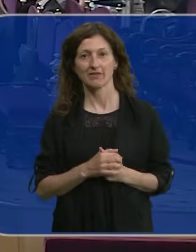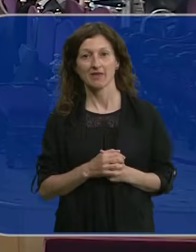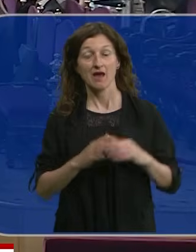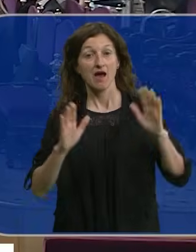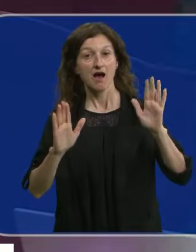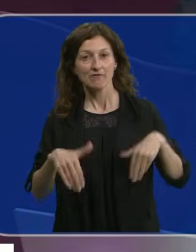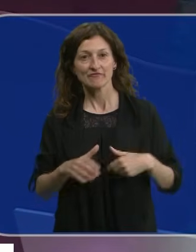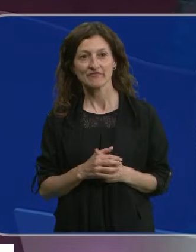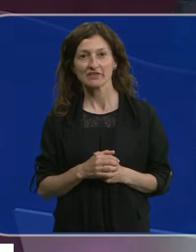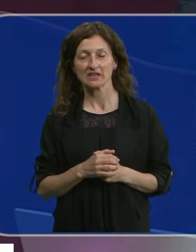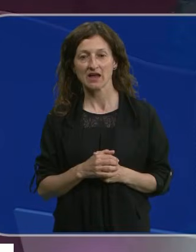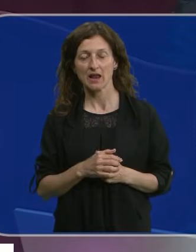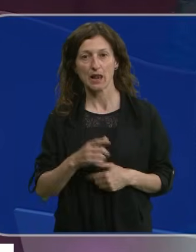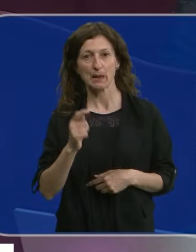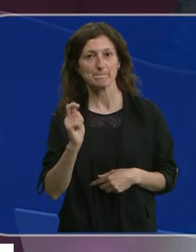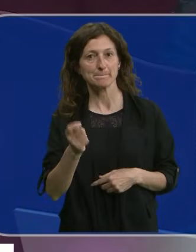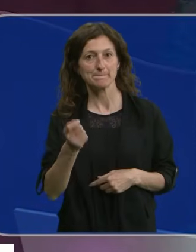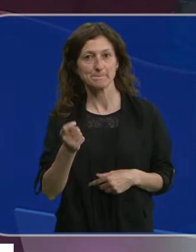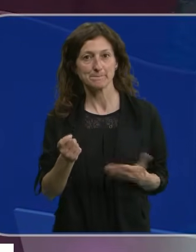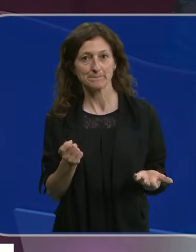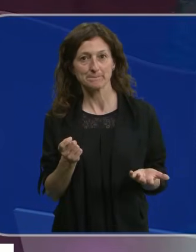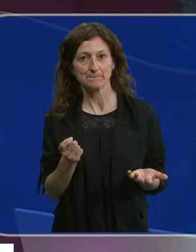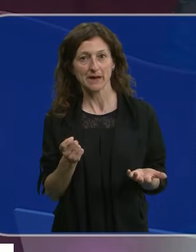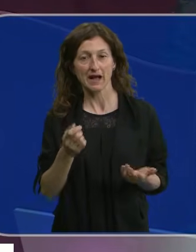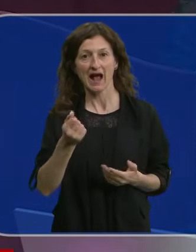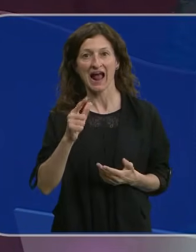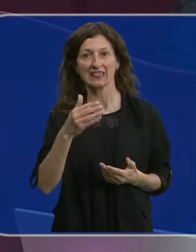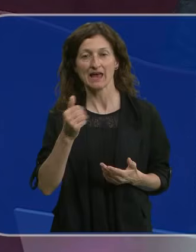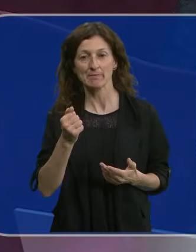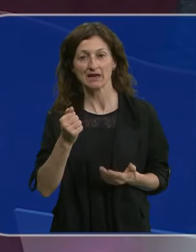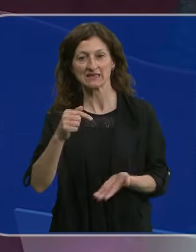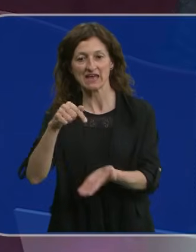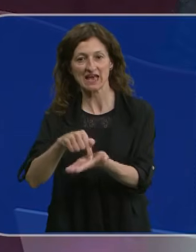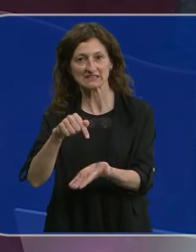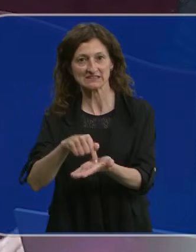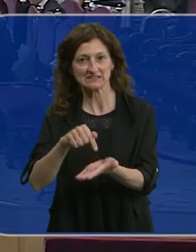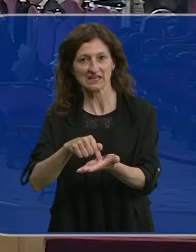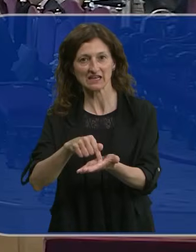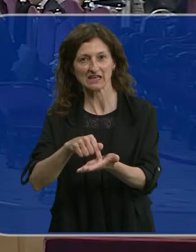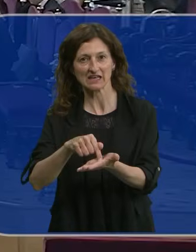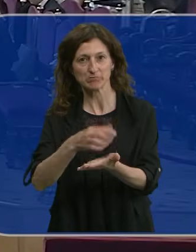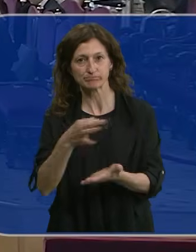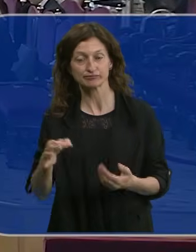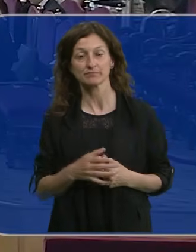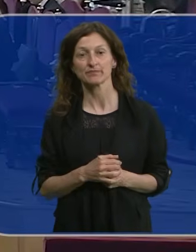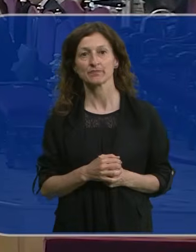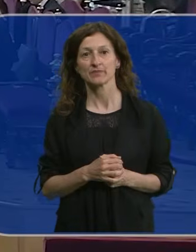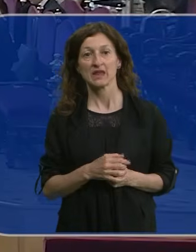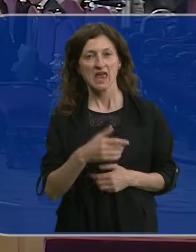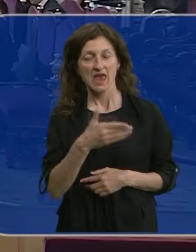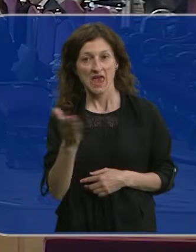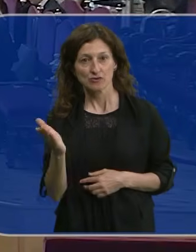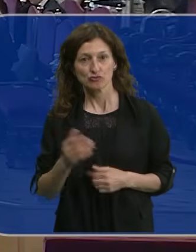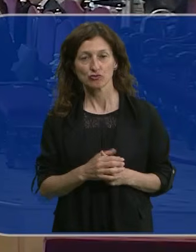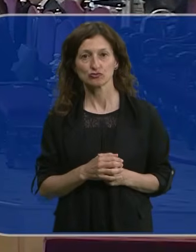Al final, quien paga es Aldama y quien exige, les exige de manera contundente. Y ellos en